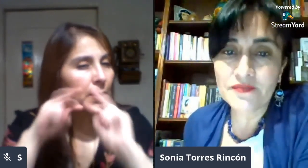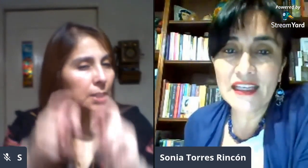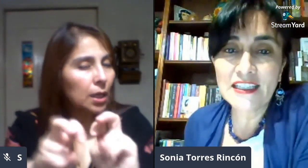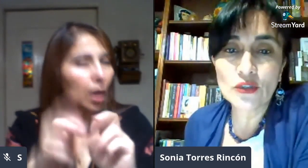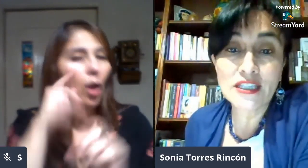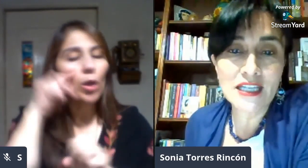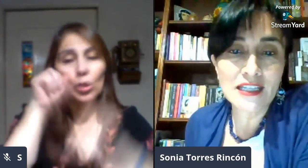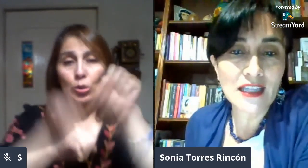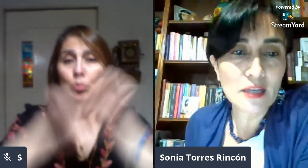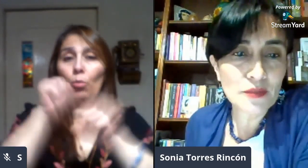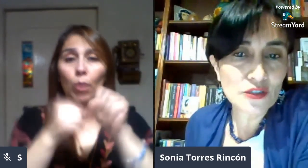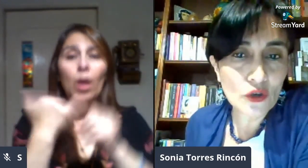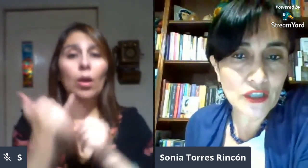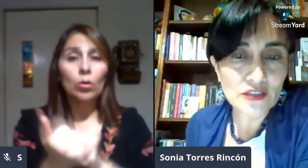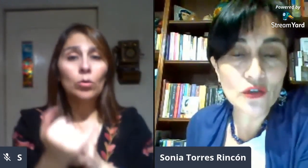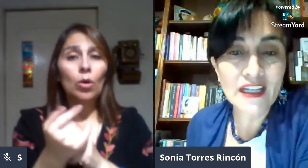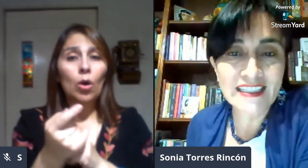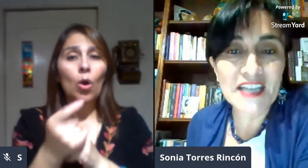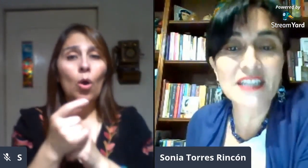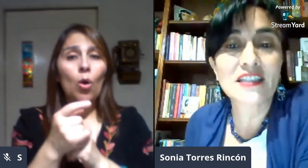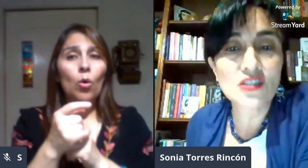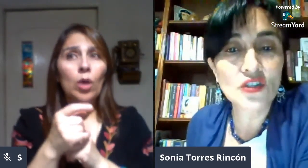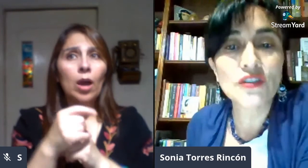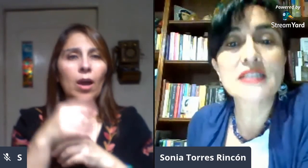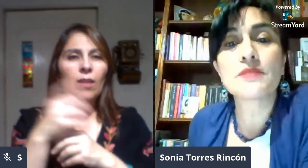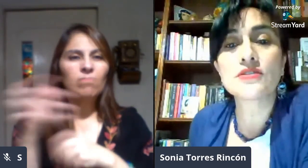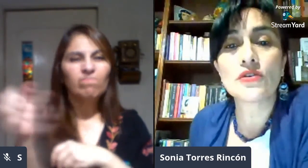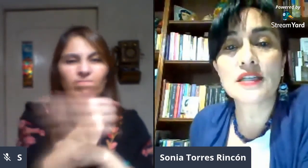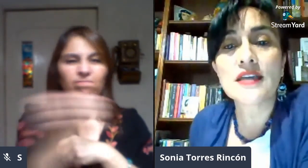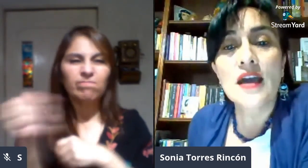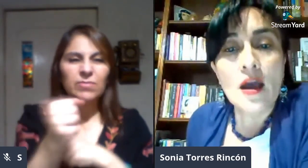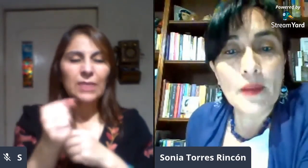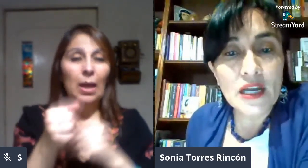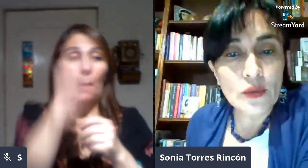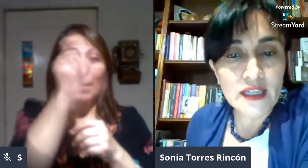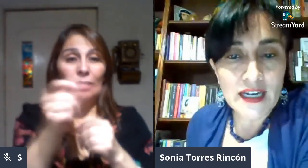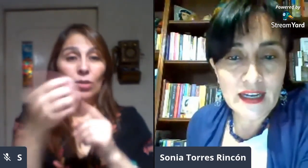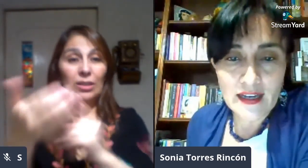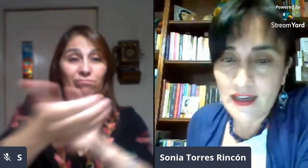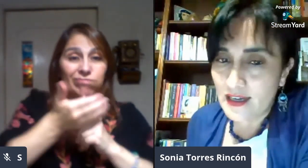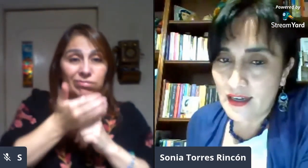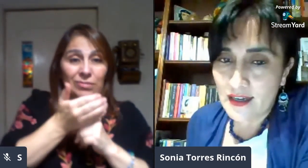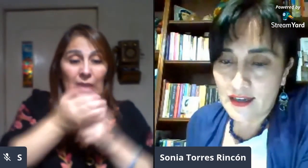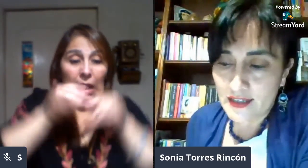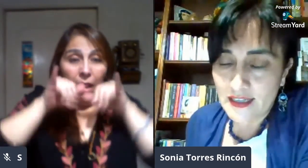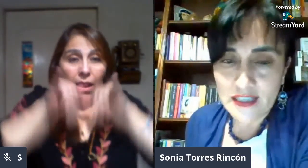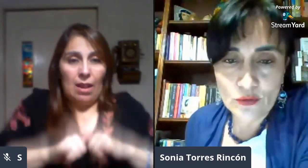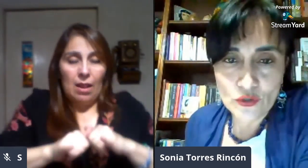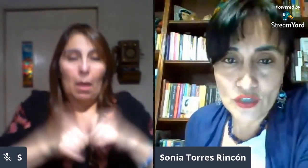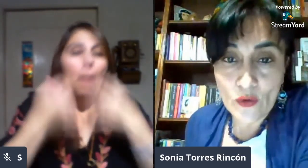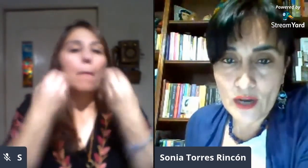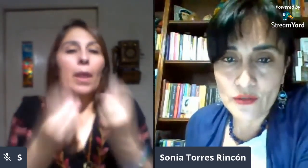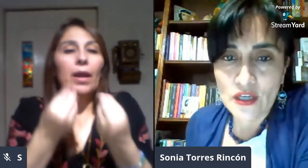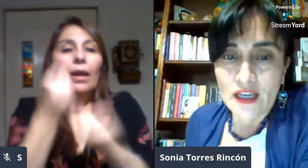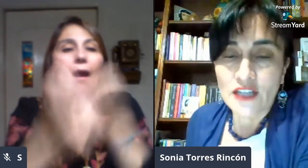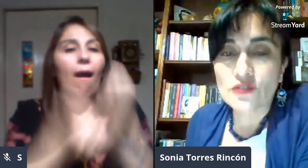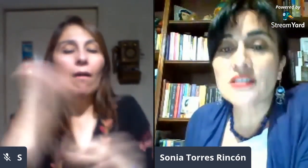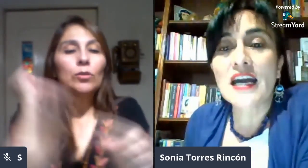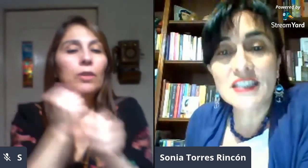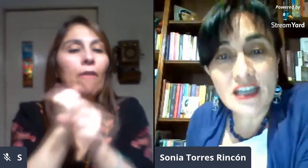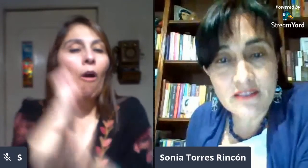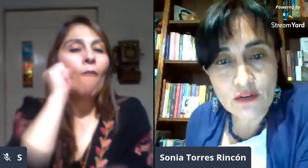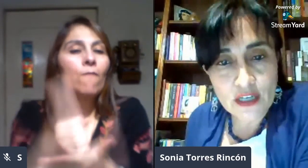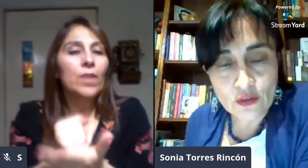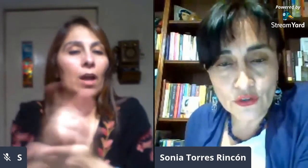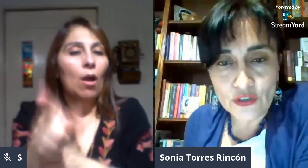constituir delito de trata de personas, ¿no? Que es la retención de las personas para obligar a realizar unos trabajos.